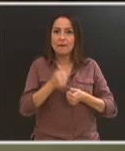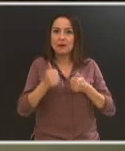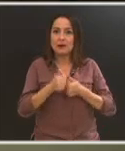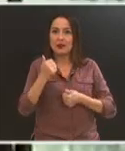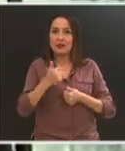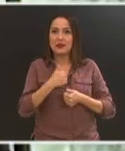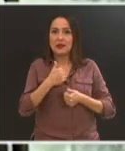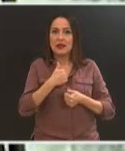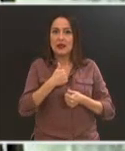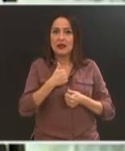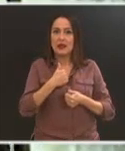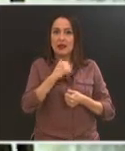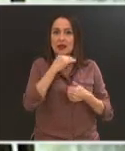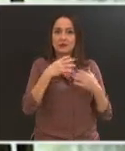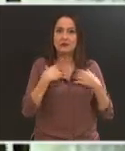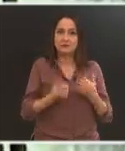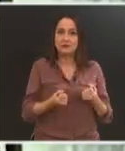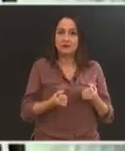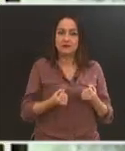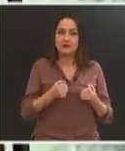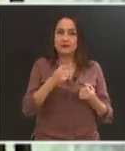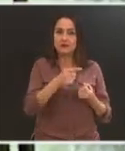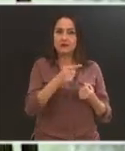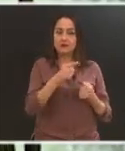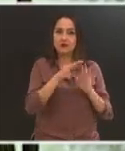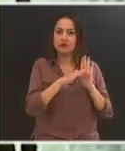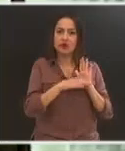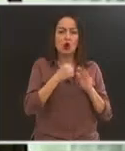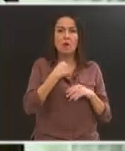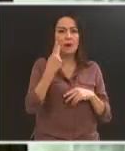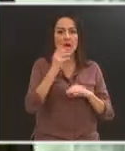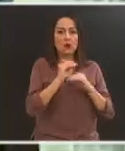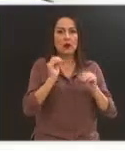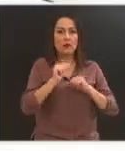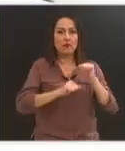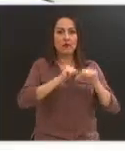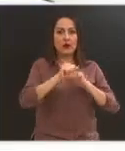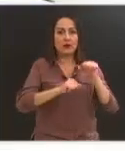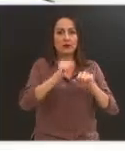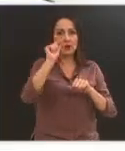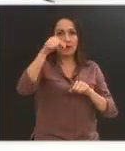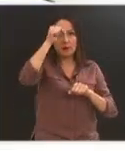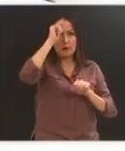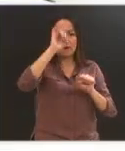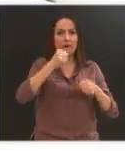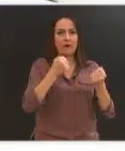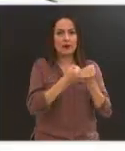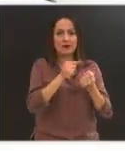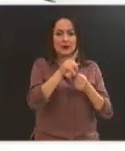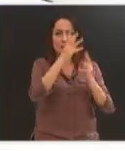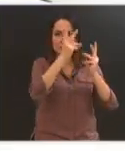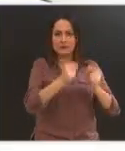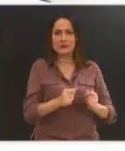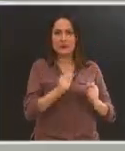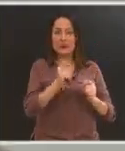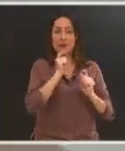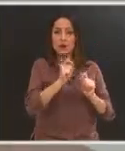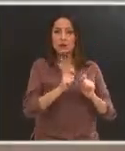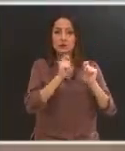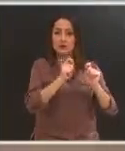tienen órdenes sanitarias y no hemos visto ningún esfuerzo por parte del gobierno para fortalecer los presupuestos de